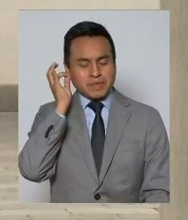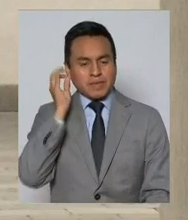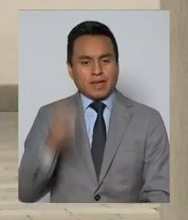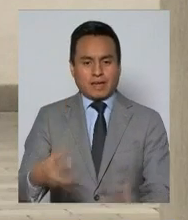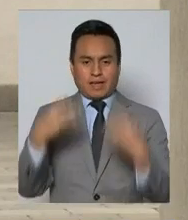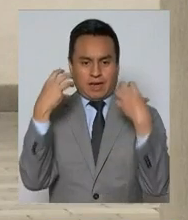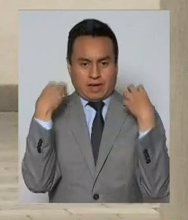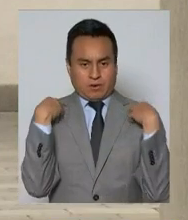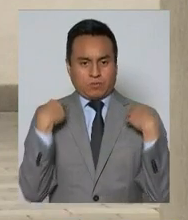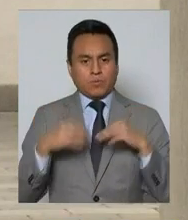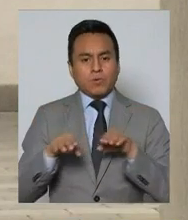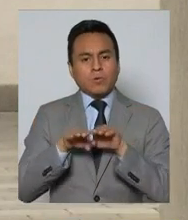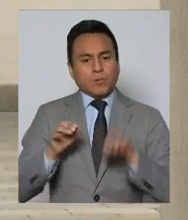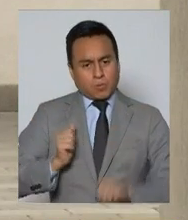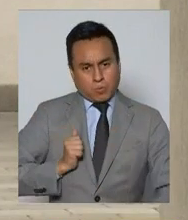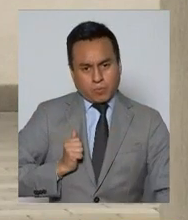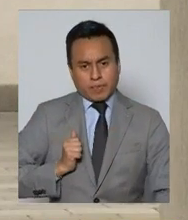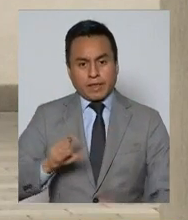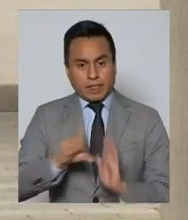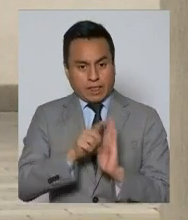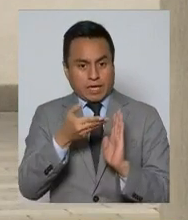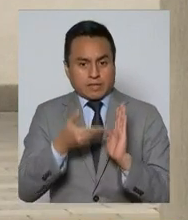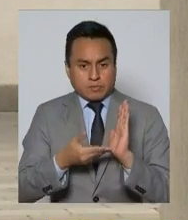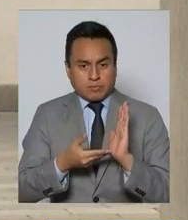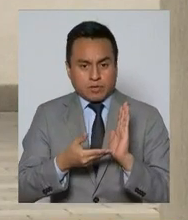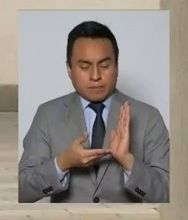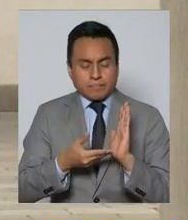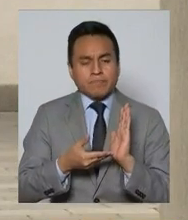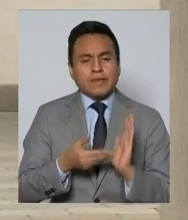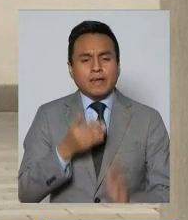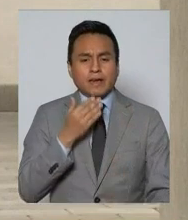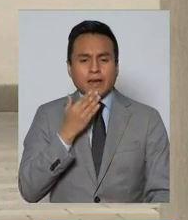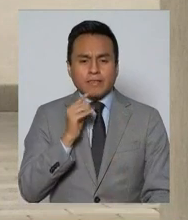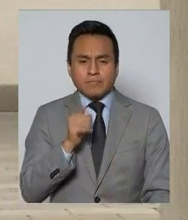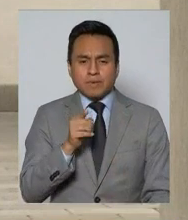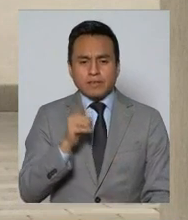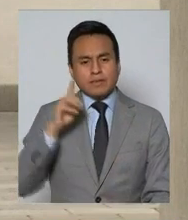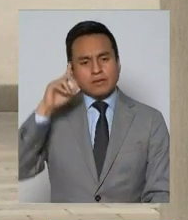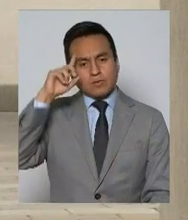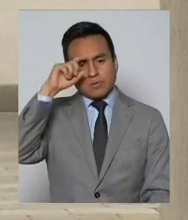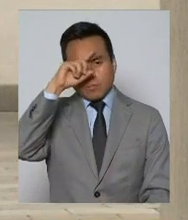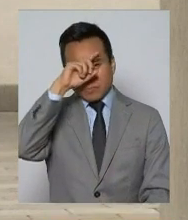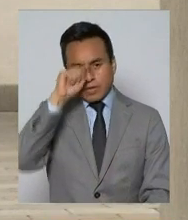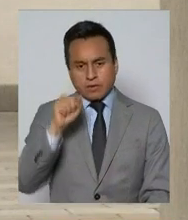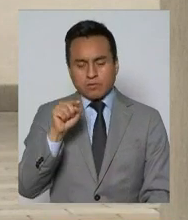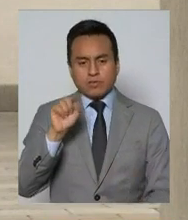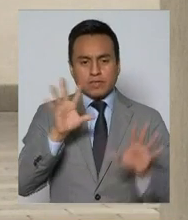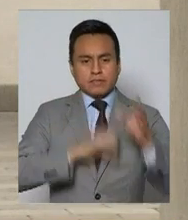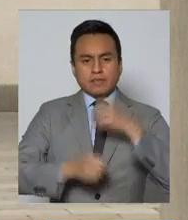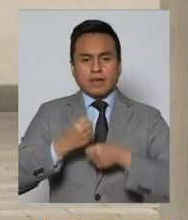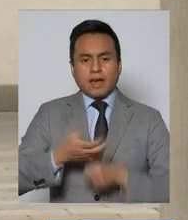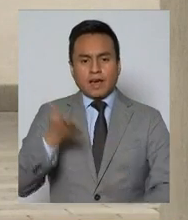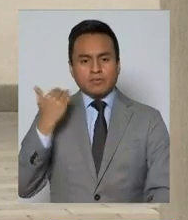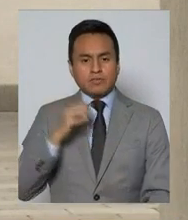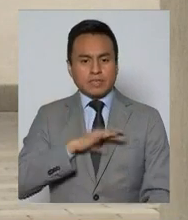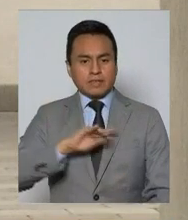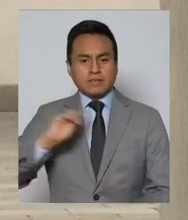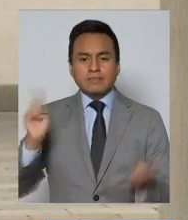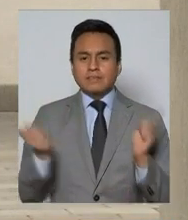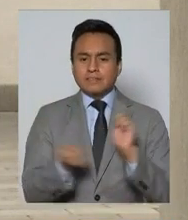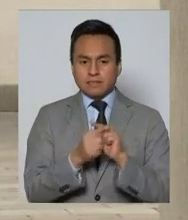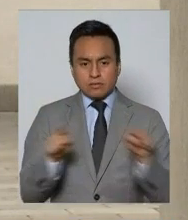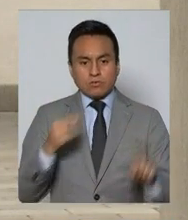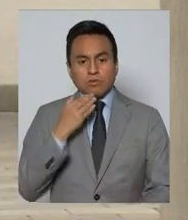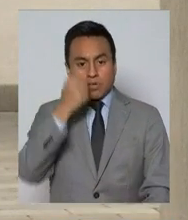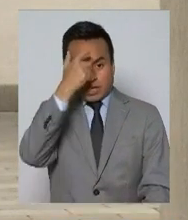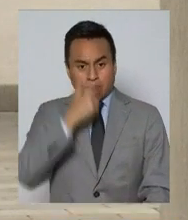cargo de que se cumpla lo que la ley estipula. Y además es complejo. Hace 10 años Chile era distinto y yo